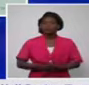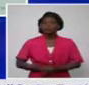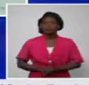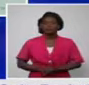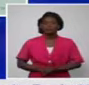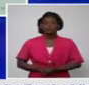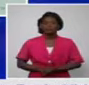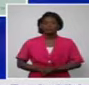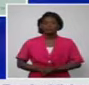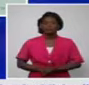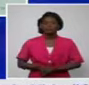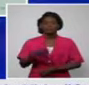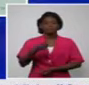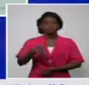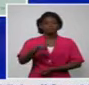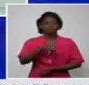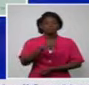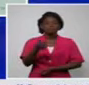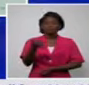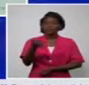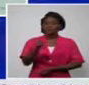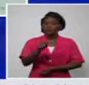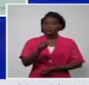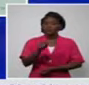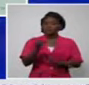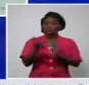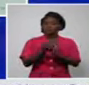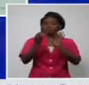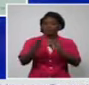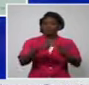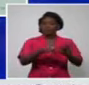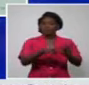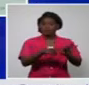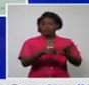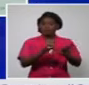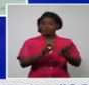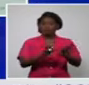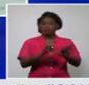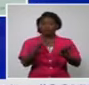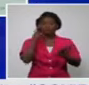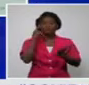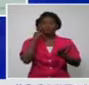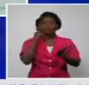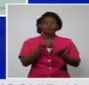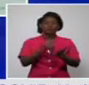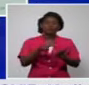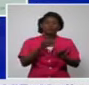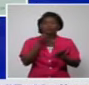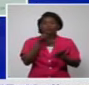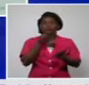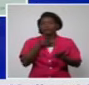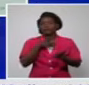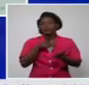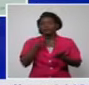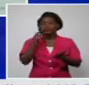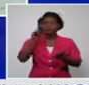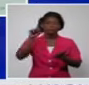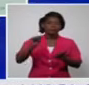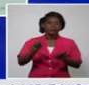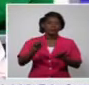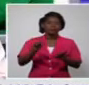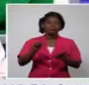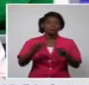diagnostica en el día de ayer 10 casos autóctonos, cifra que pudiéramos decir que es pequeña, que no es grande,